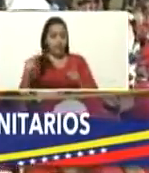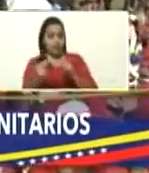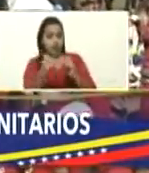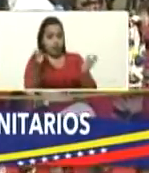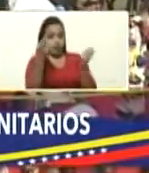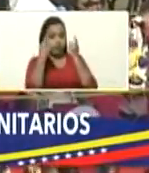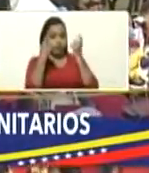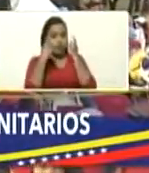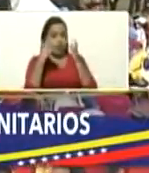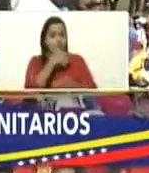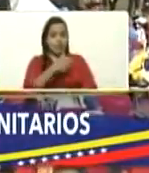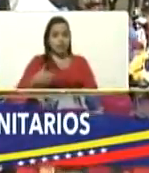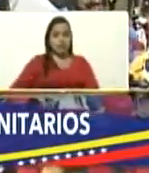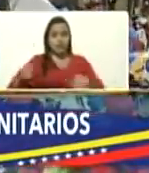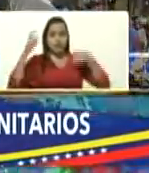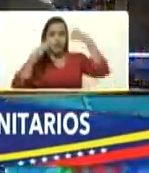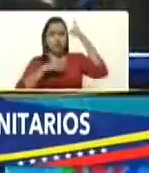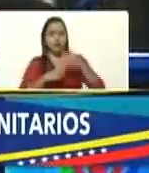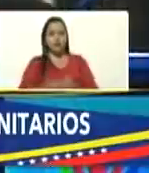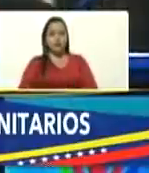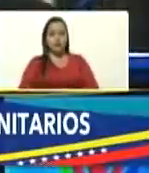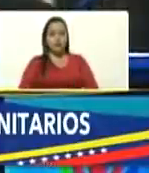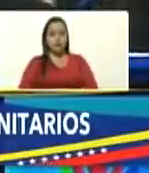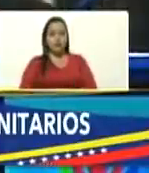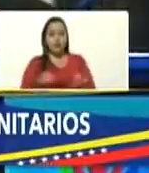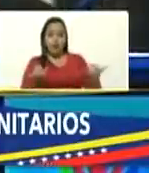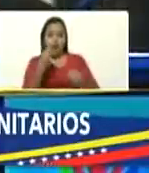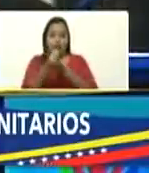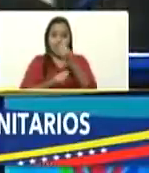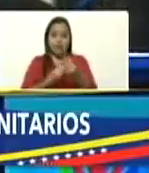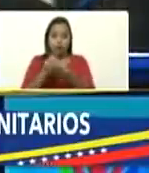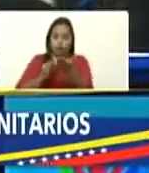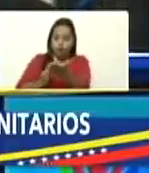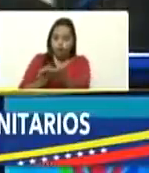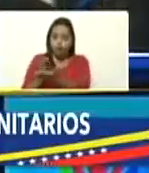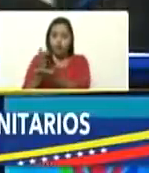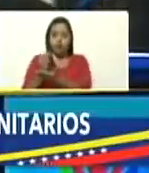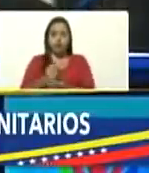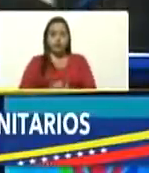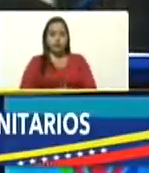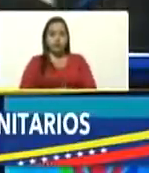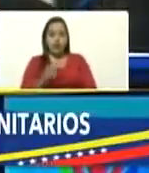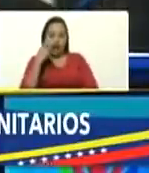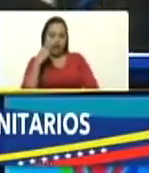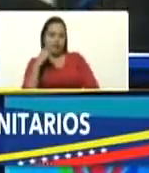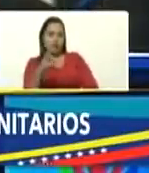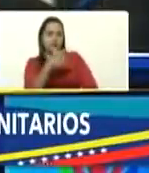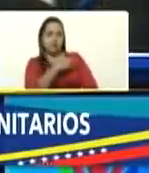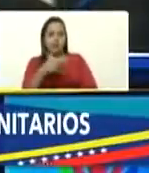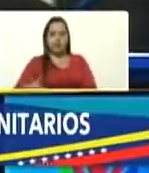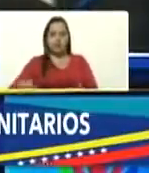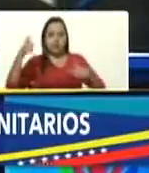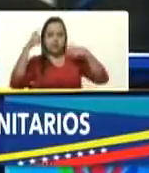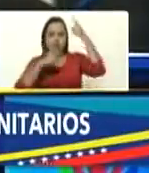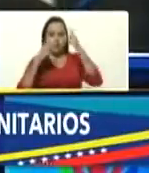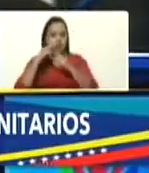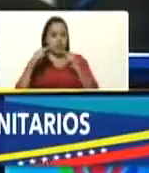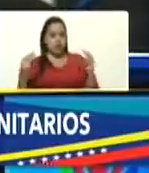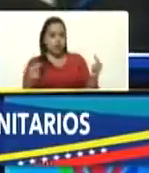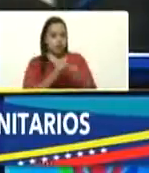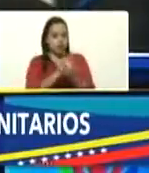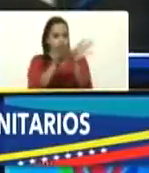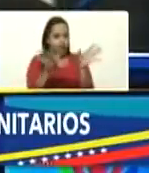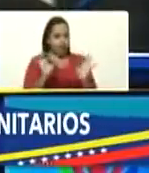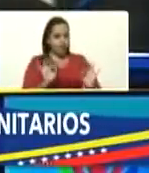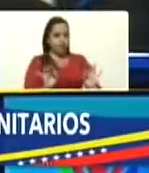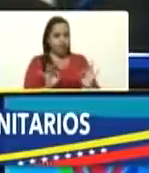nuestro comandante Hugo Chávez. Lo que estamos siendo es leales a la visión del comandante Chávez, que es la visión correcta,